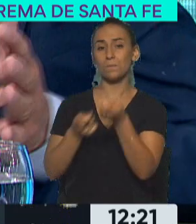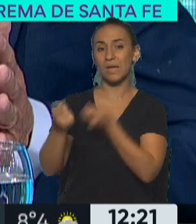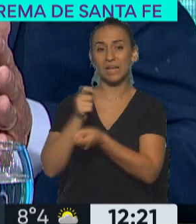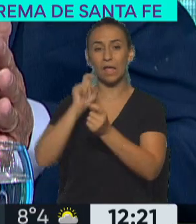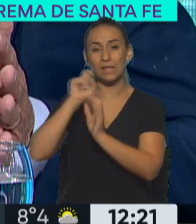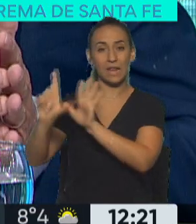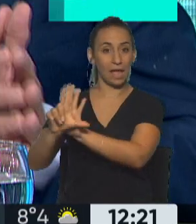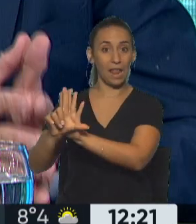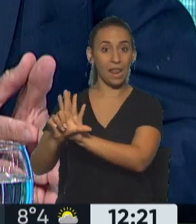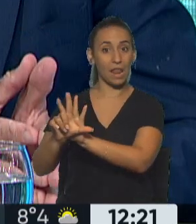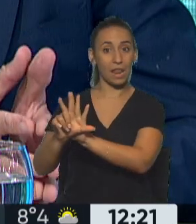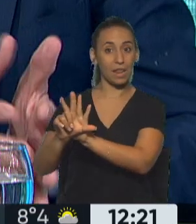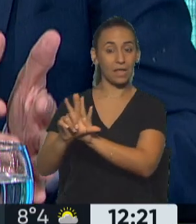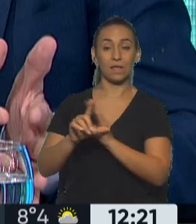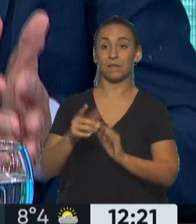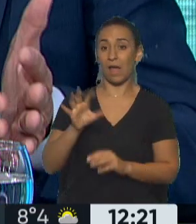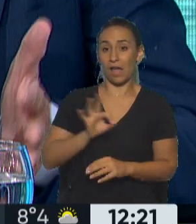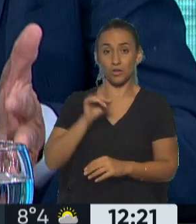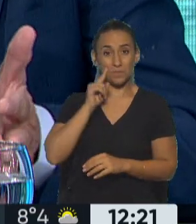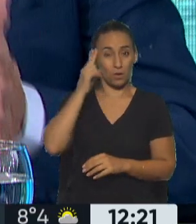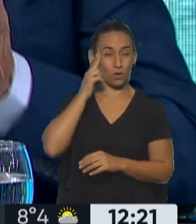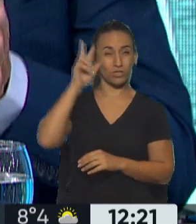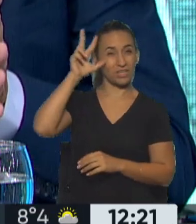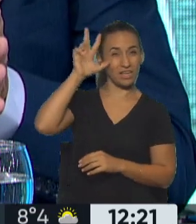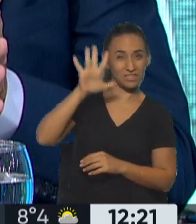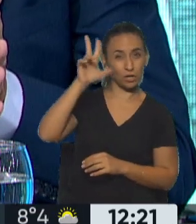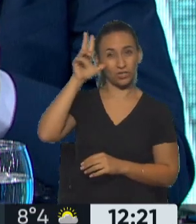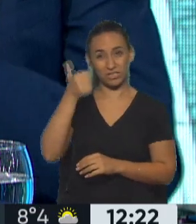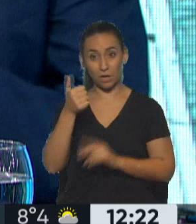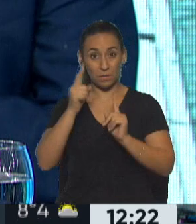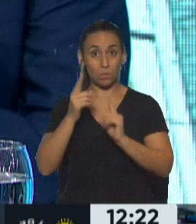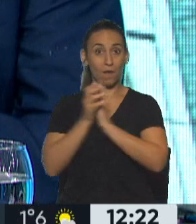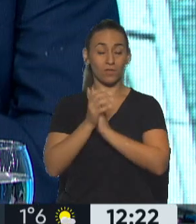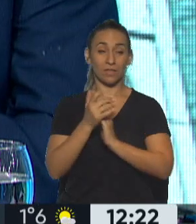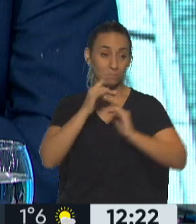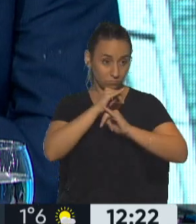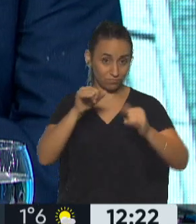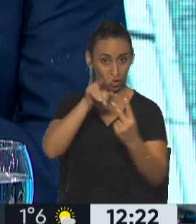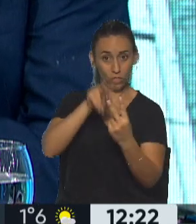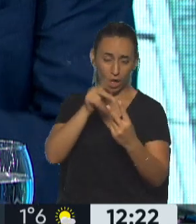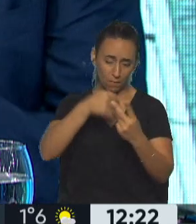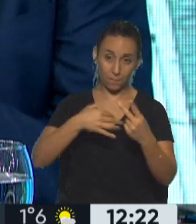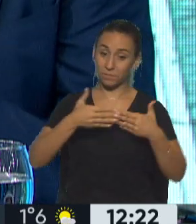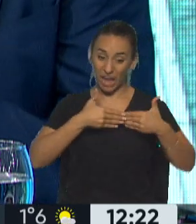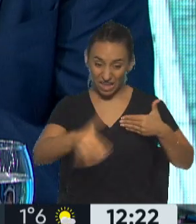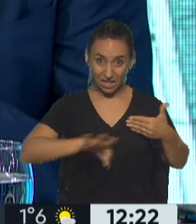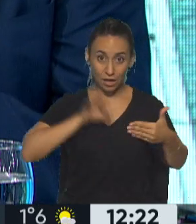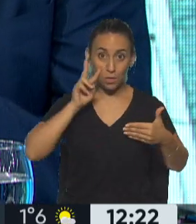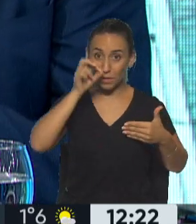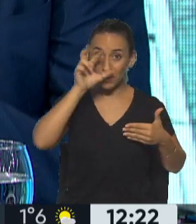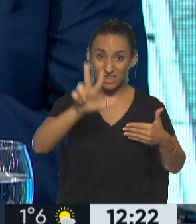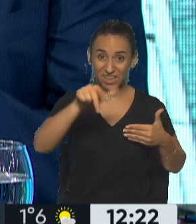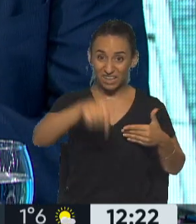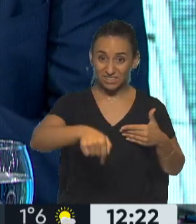delictivos. De 1985-86 que él planteó estas cuestiones, al 2023 la justicia